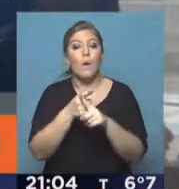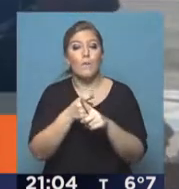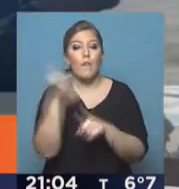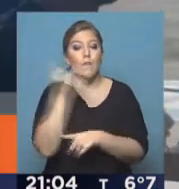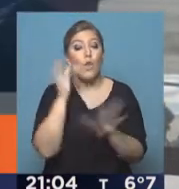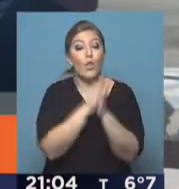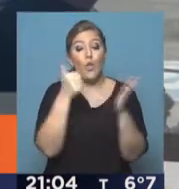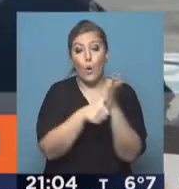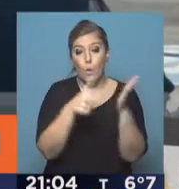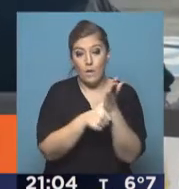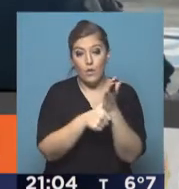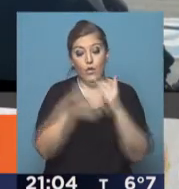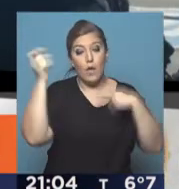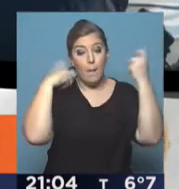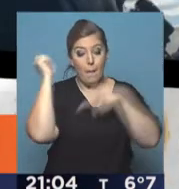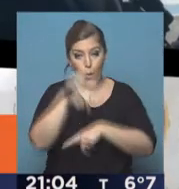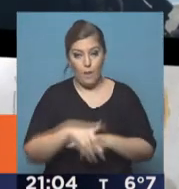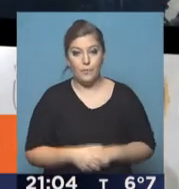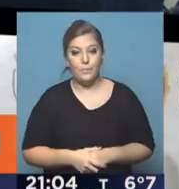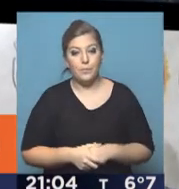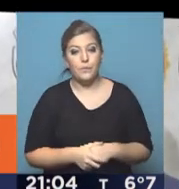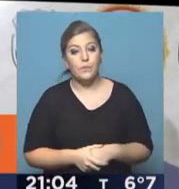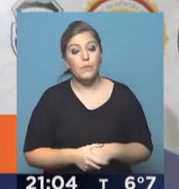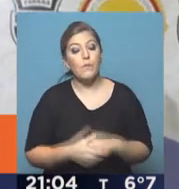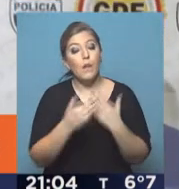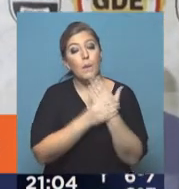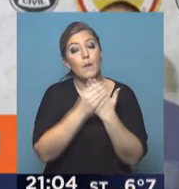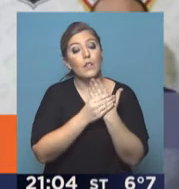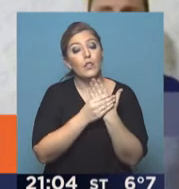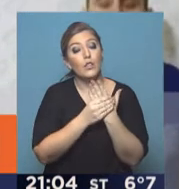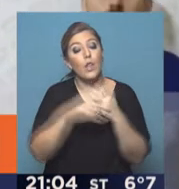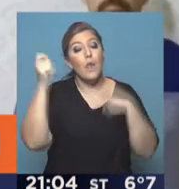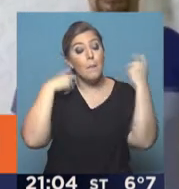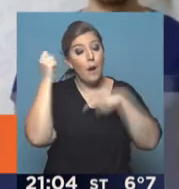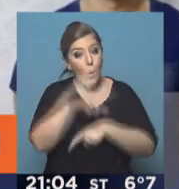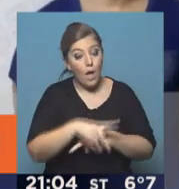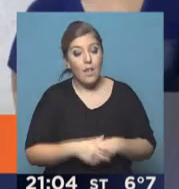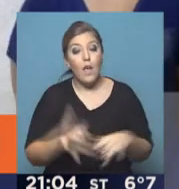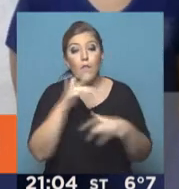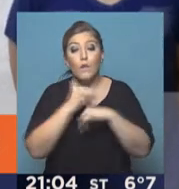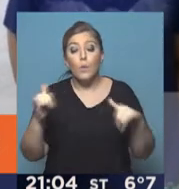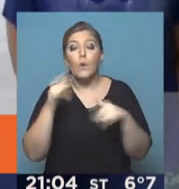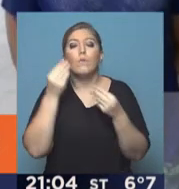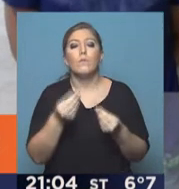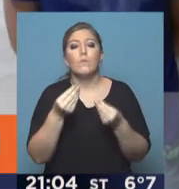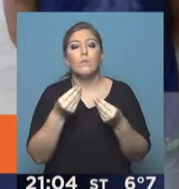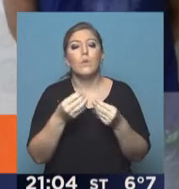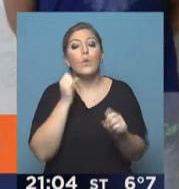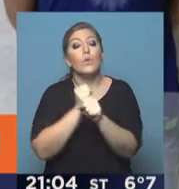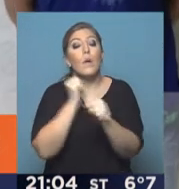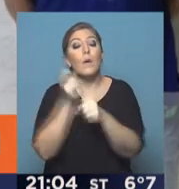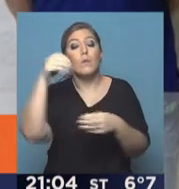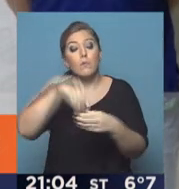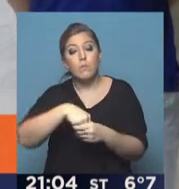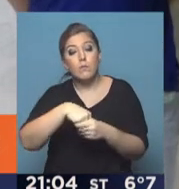de documentos en paraguay el ministro del interior de paraguay francisco de vargas informó que se trató de un operativo del que participaron